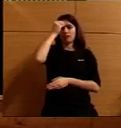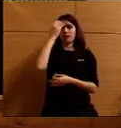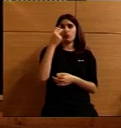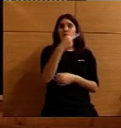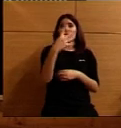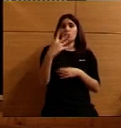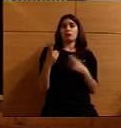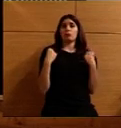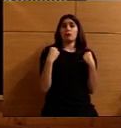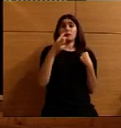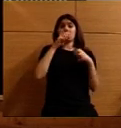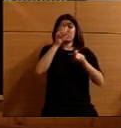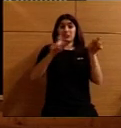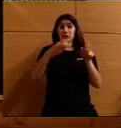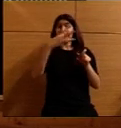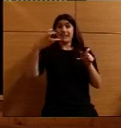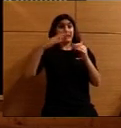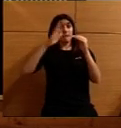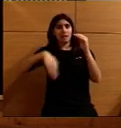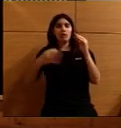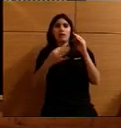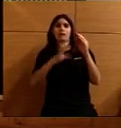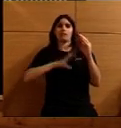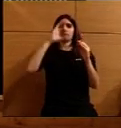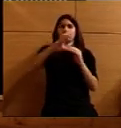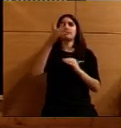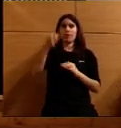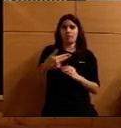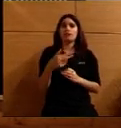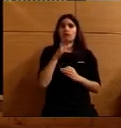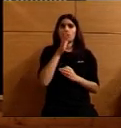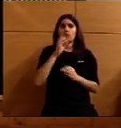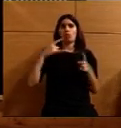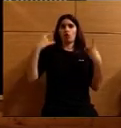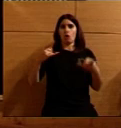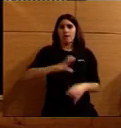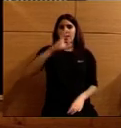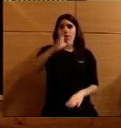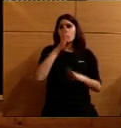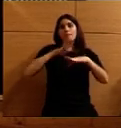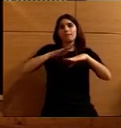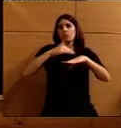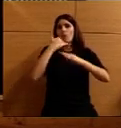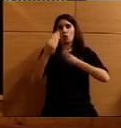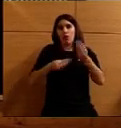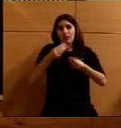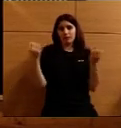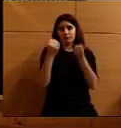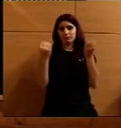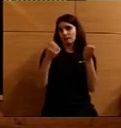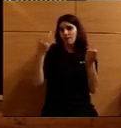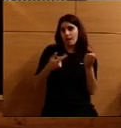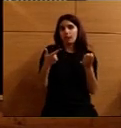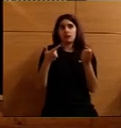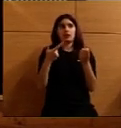24 municipios, que son menos de 300, había que duplicar nuestra aportación porque tienen que tener una cantidad mínima pues, para hacer alguna acción que